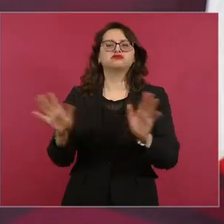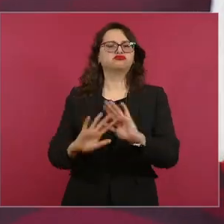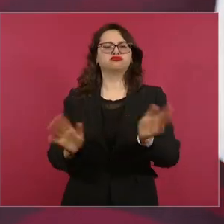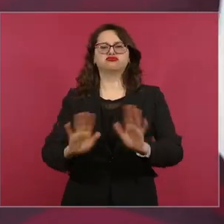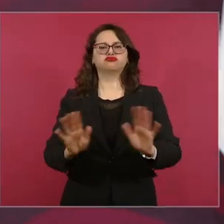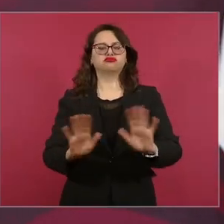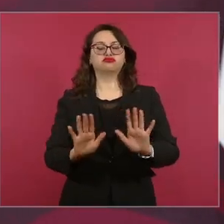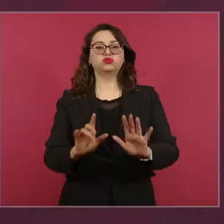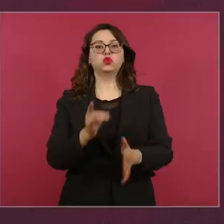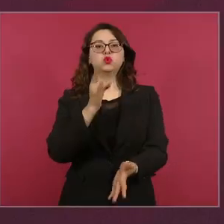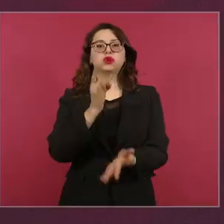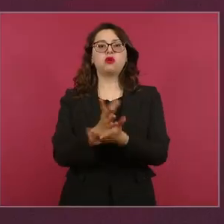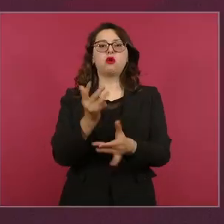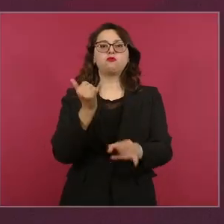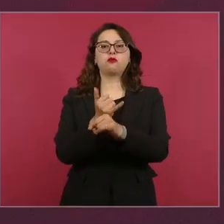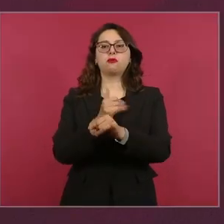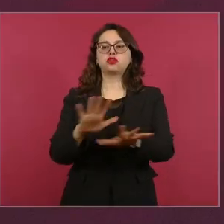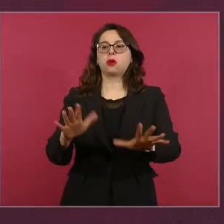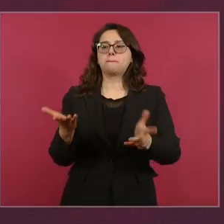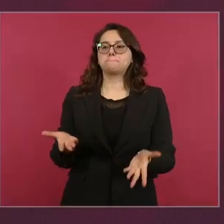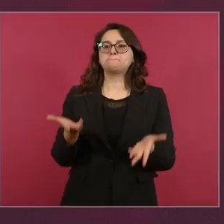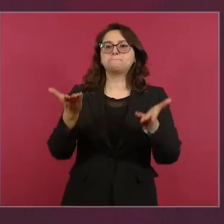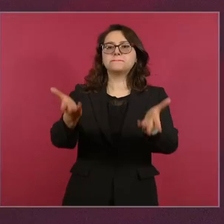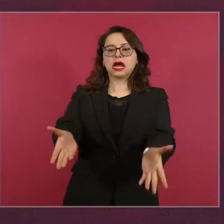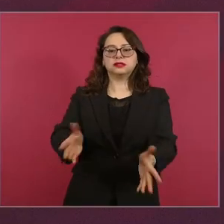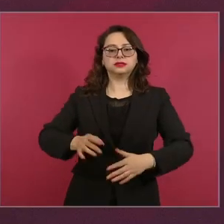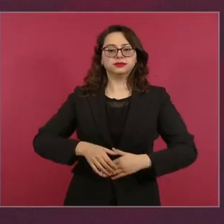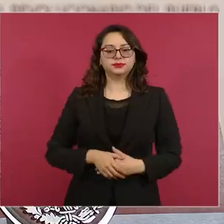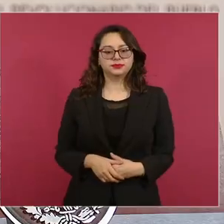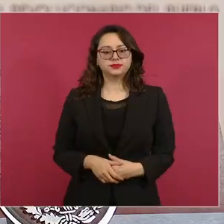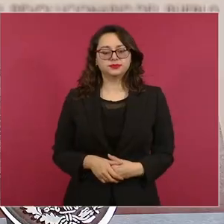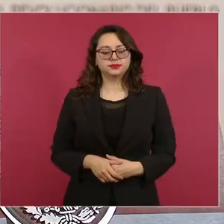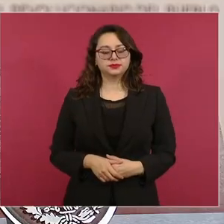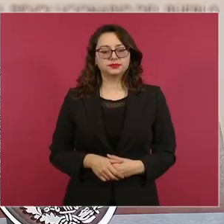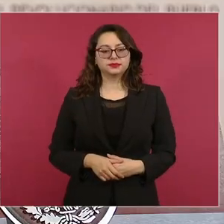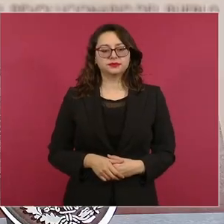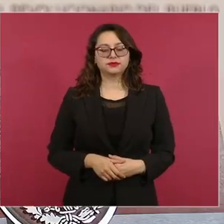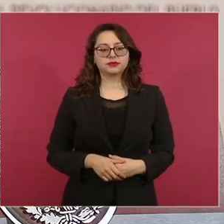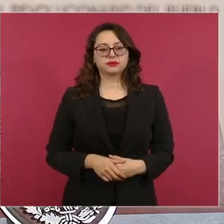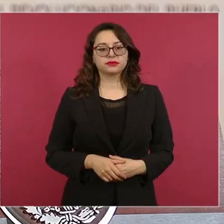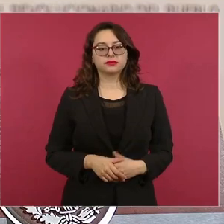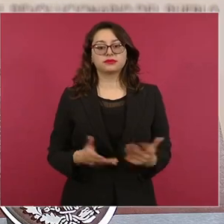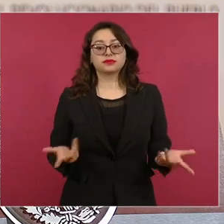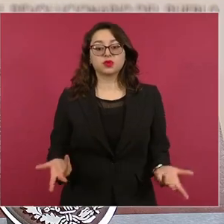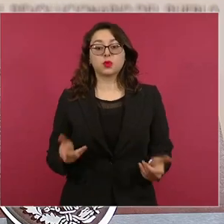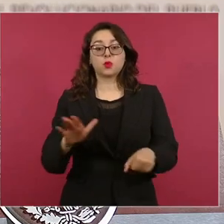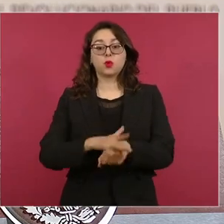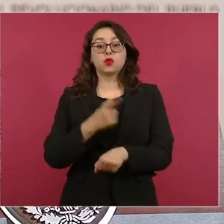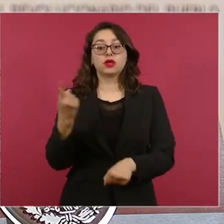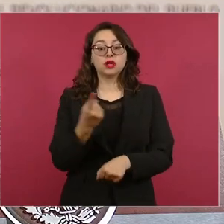infórmame, ¿sí? Porque me ocultaron